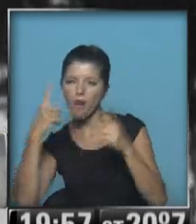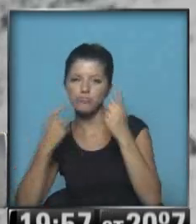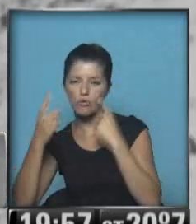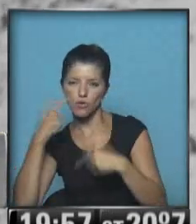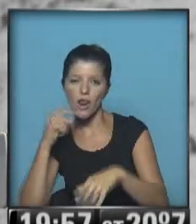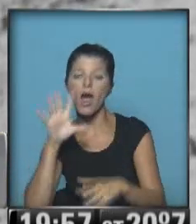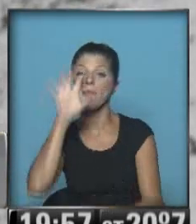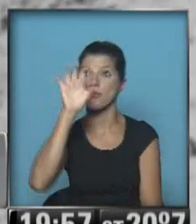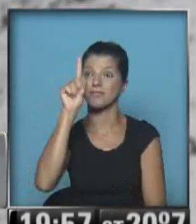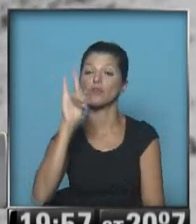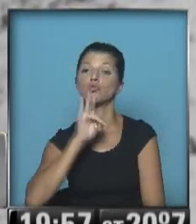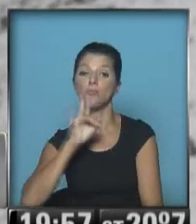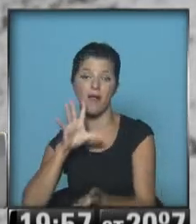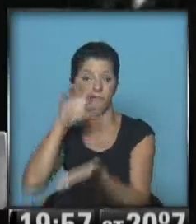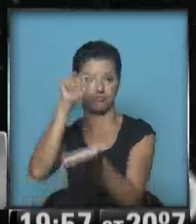la provincia de